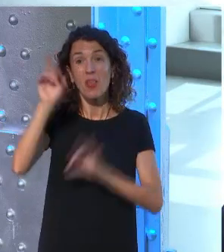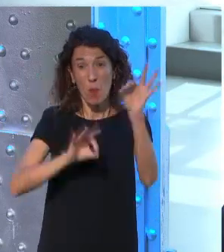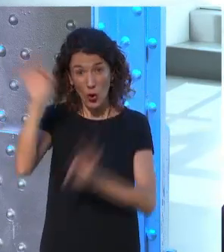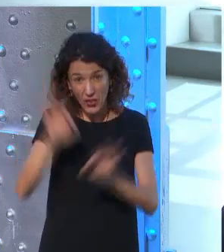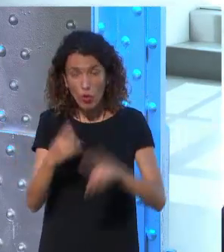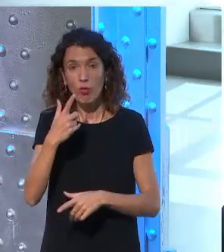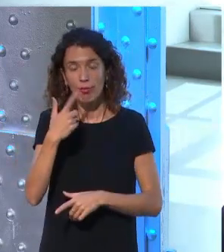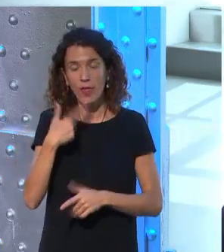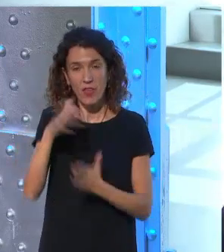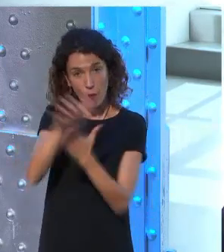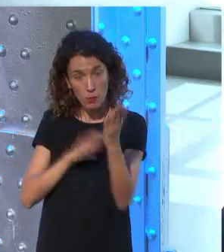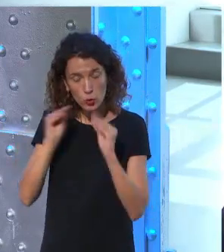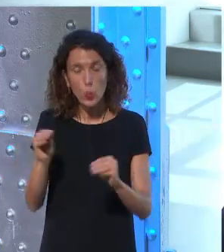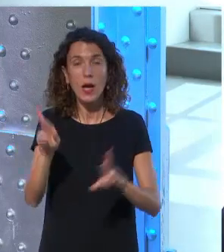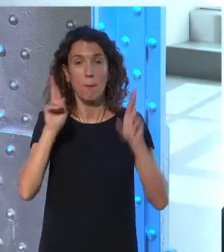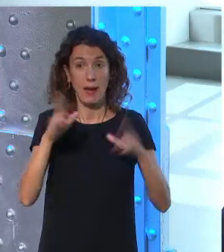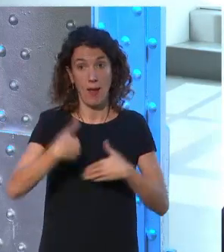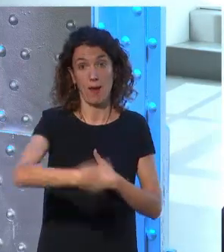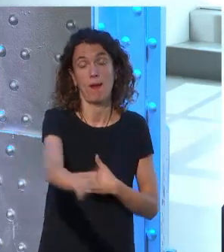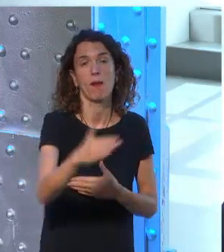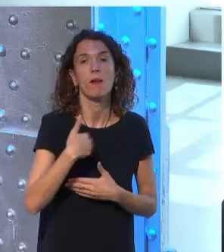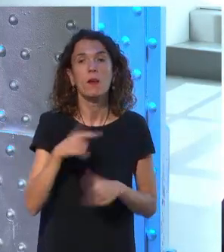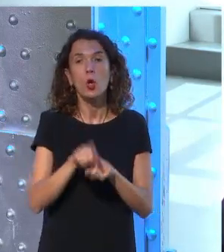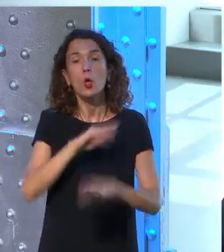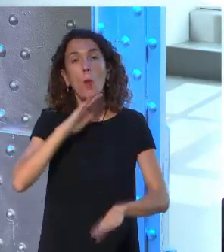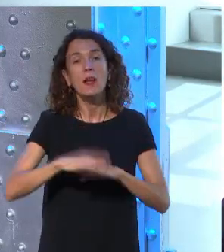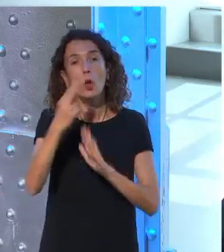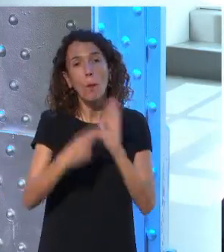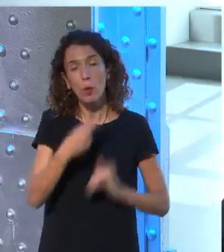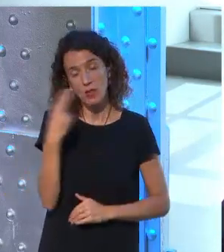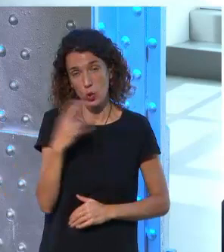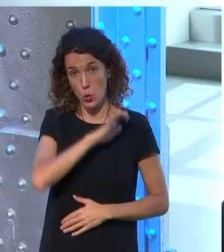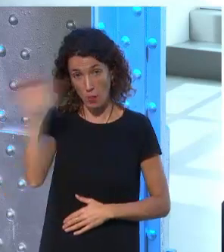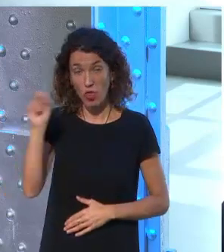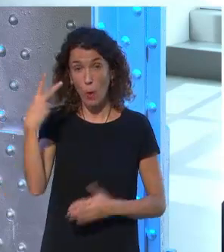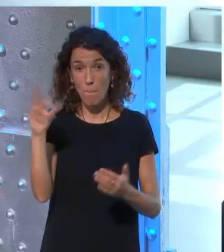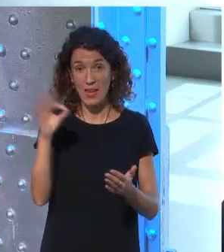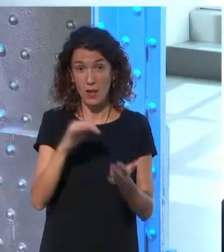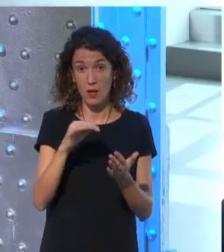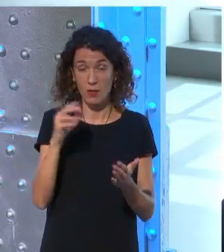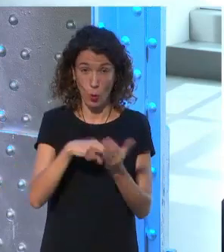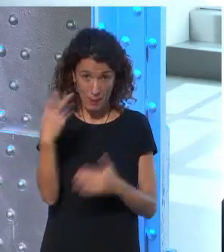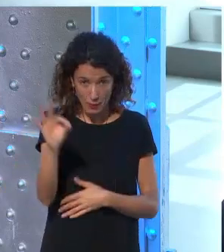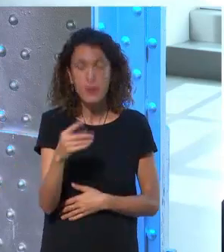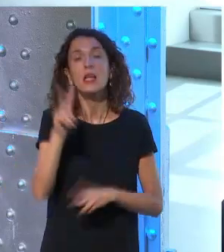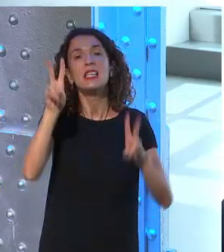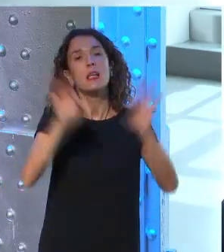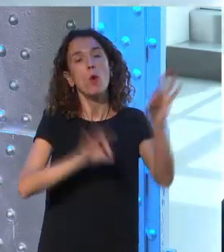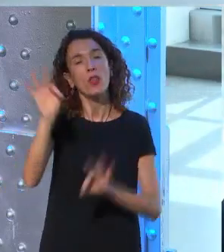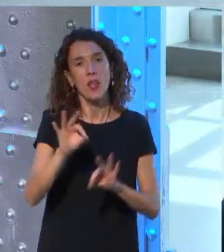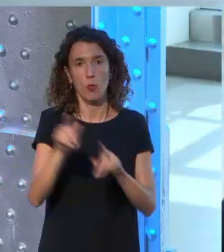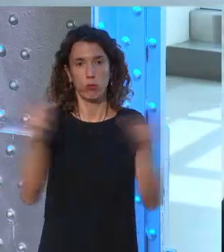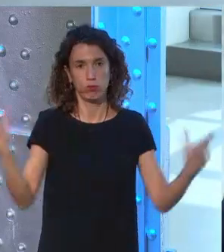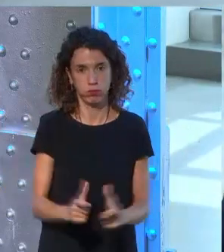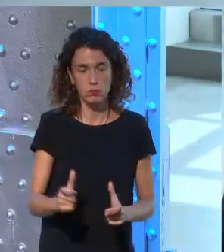12%. Y se espera que para el, cumplamos nuestro compromiso europeo del 2020 sea un 7%. Quiero